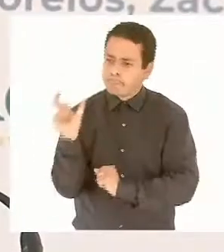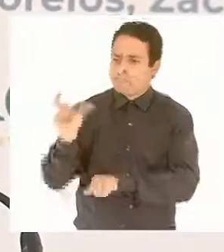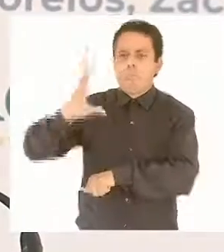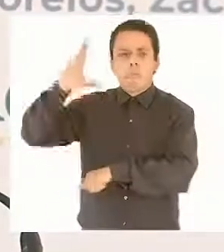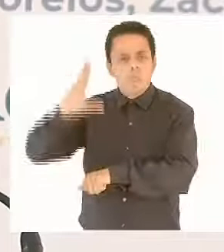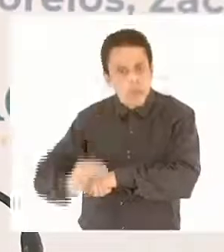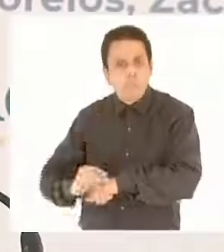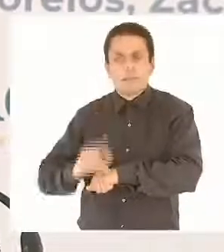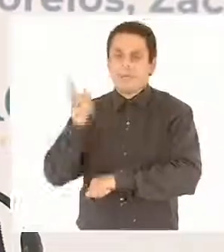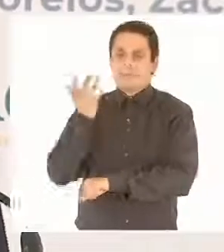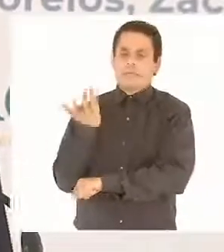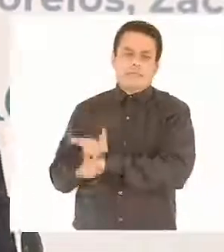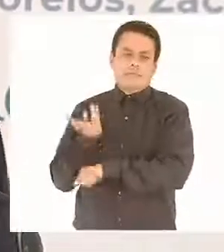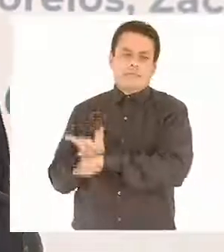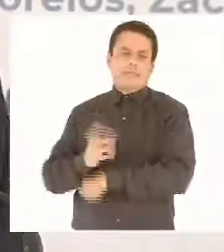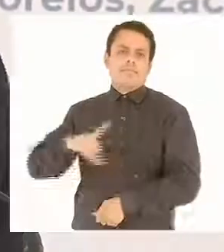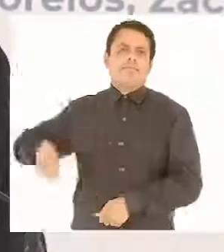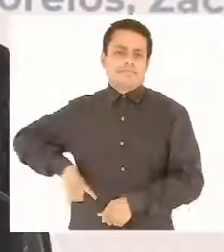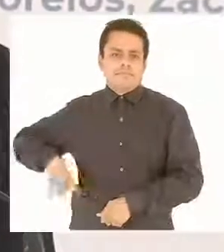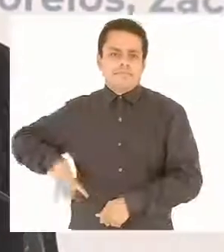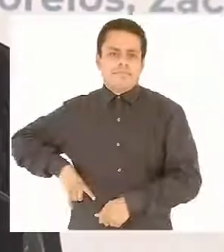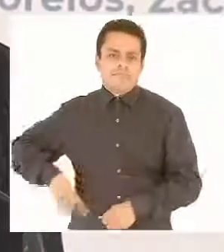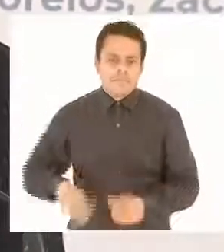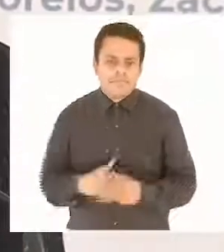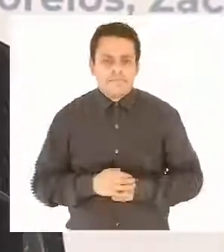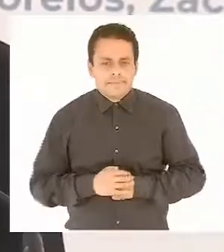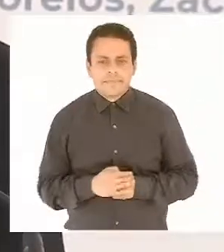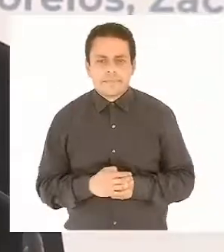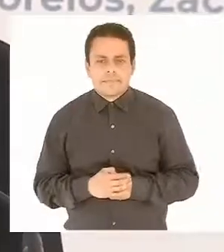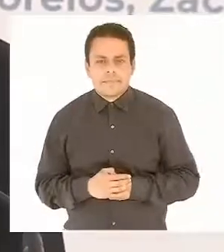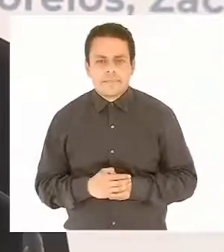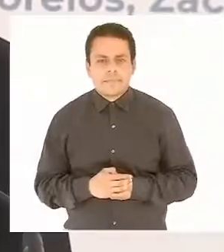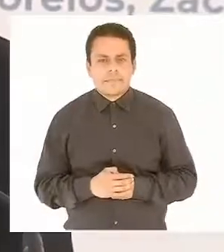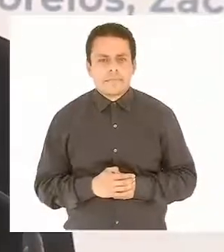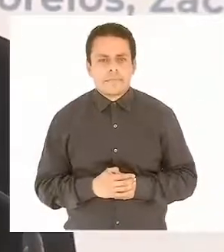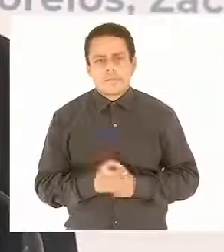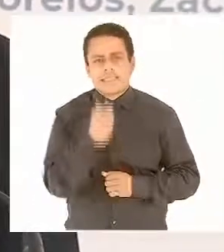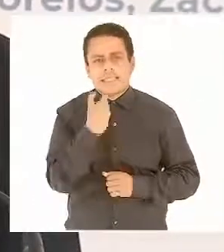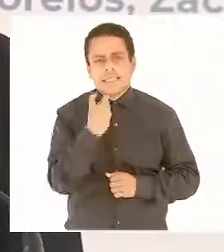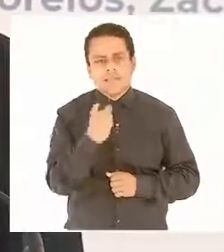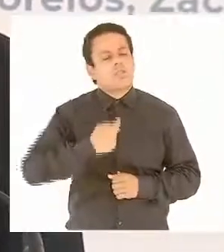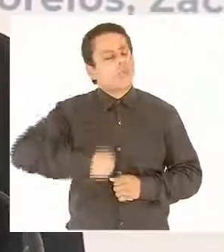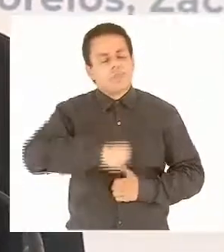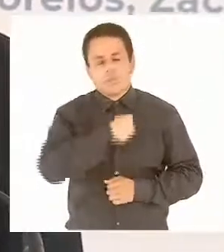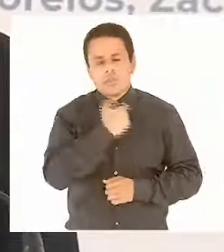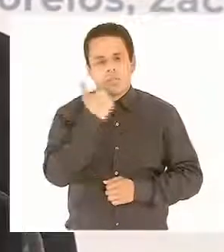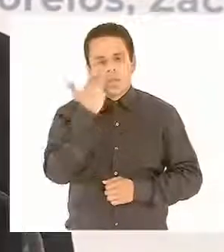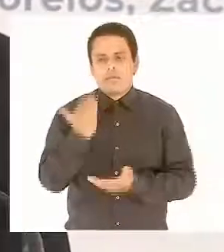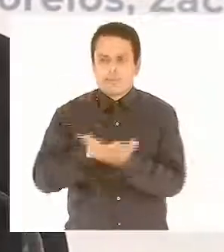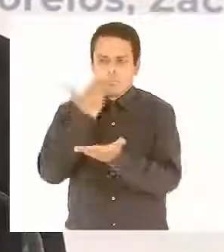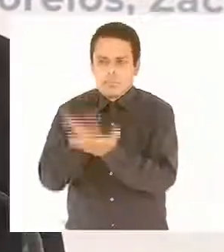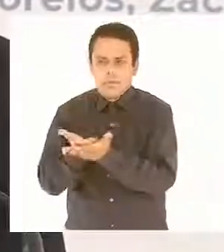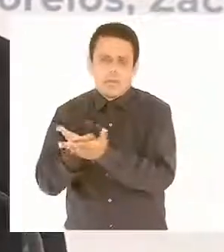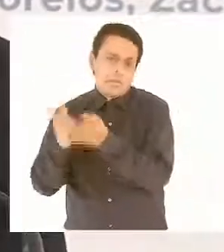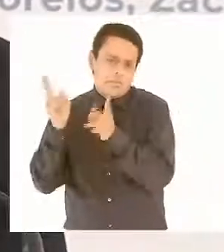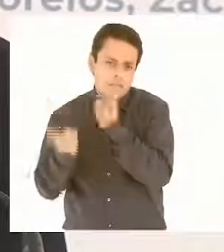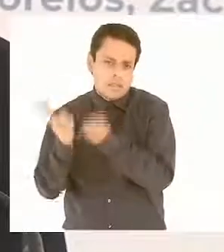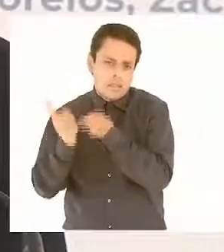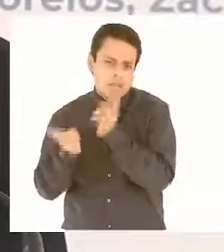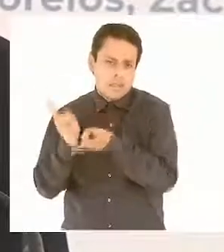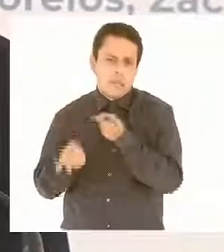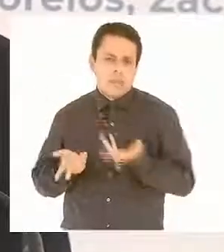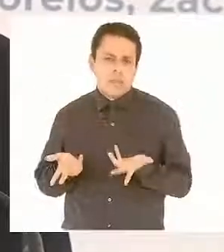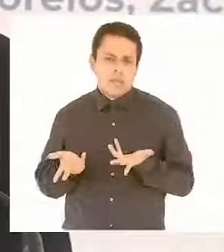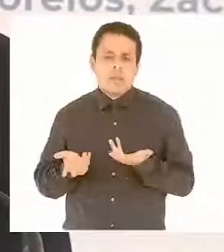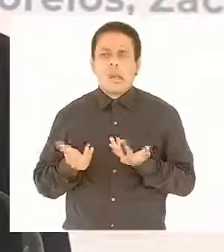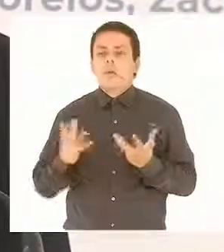con el gobierno estadounidense. Es de las cosas que queremos plantear en esta